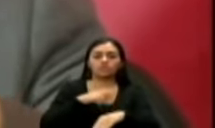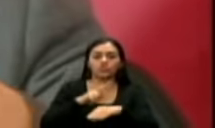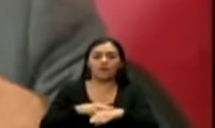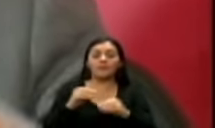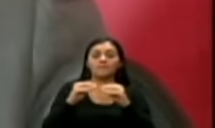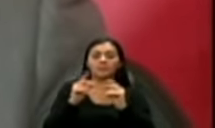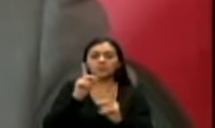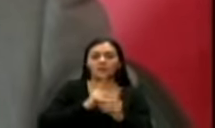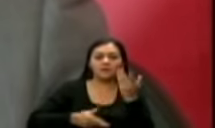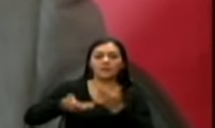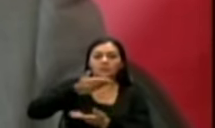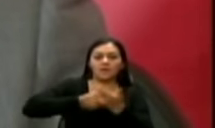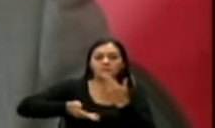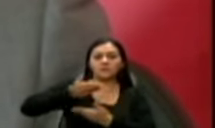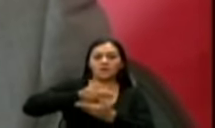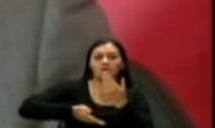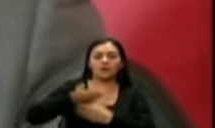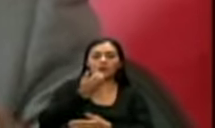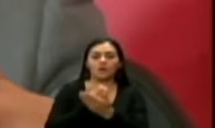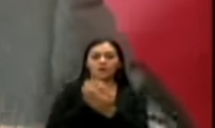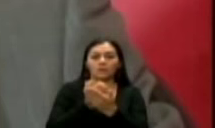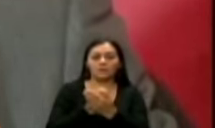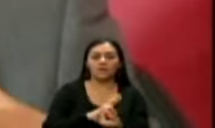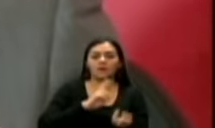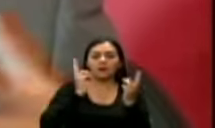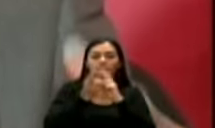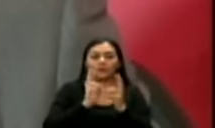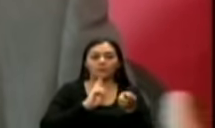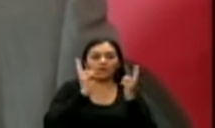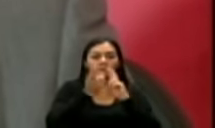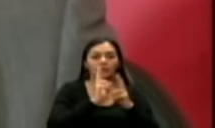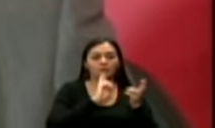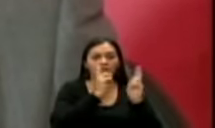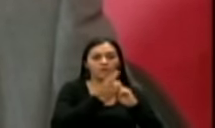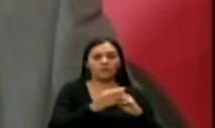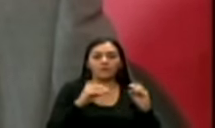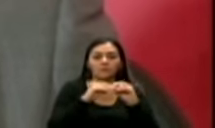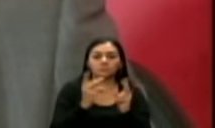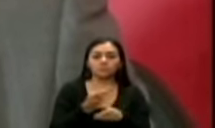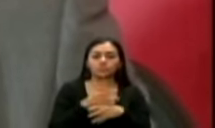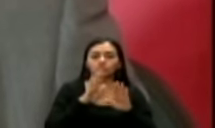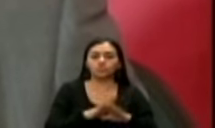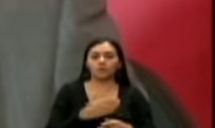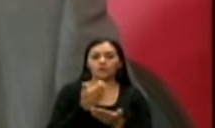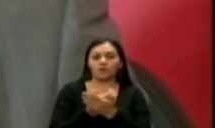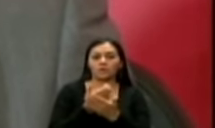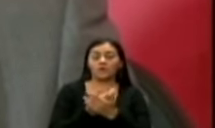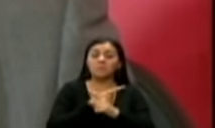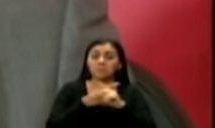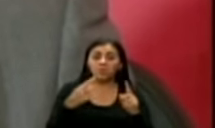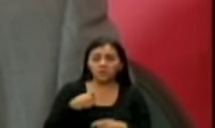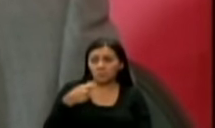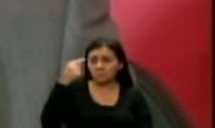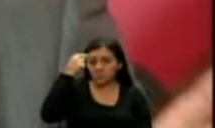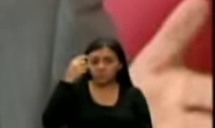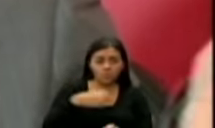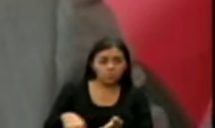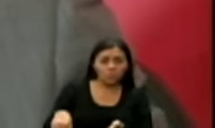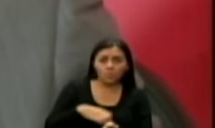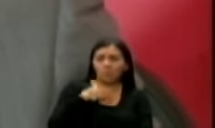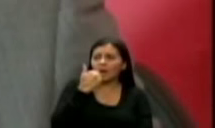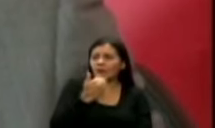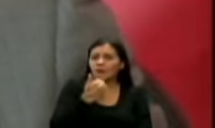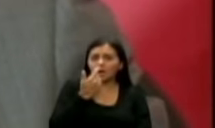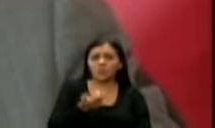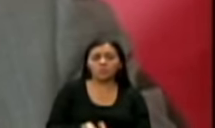dinámica a la economía que ha reformulado incluso las estructuras productivas de la economía. Entonces creo que no hay ninguna duda de cuál es